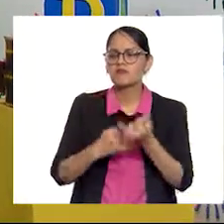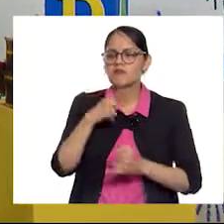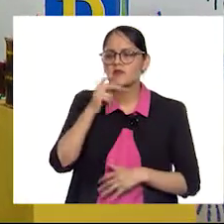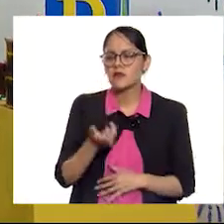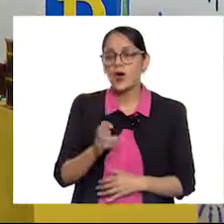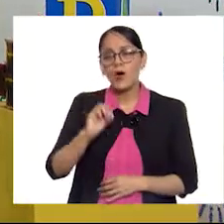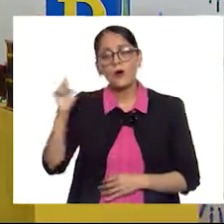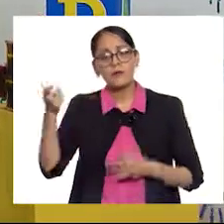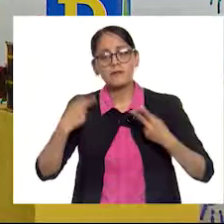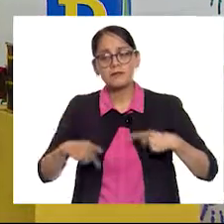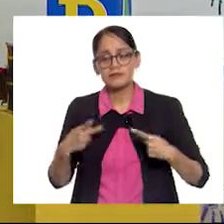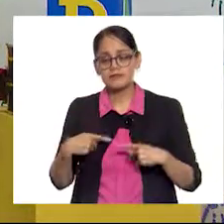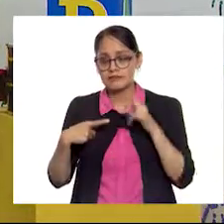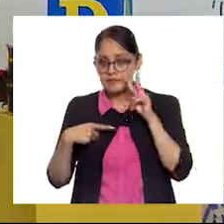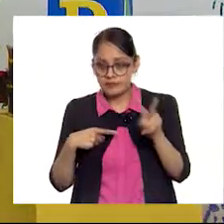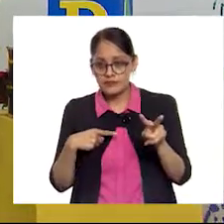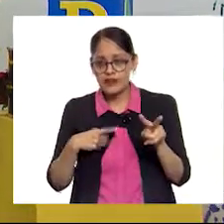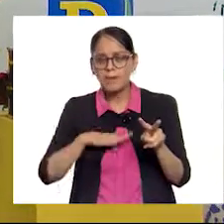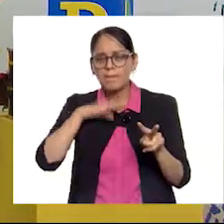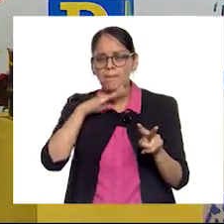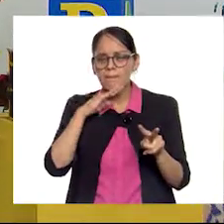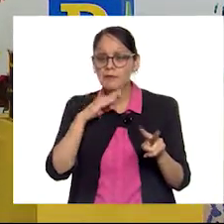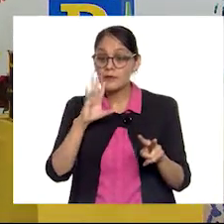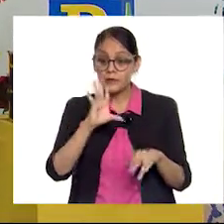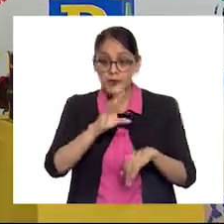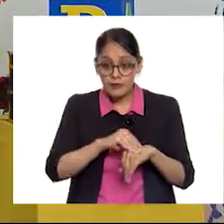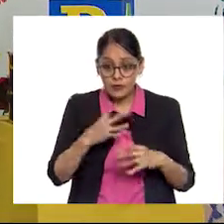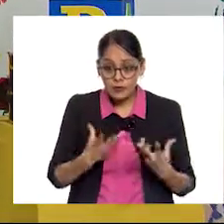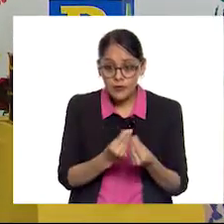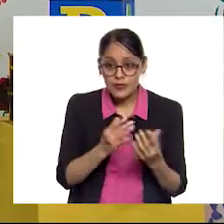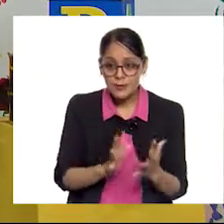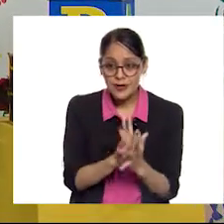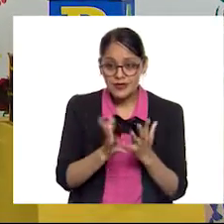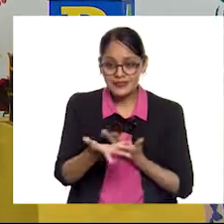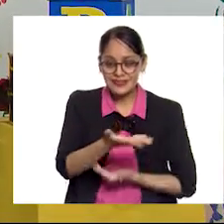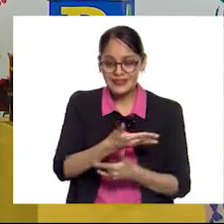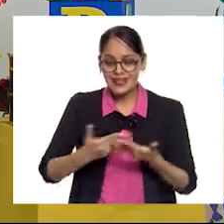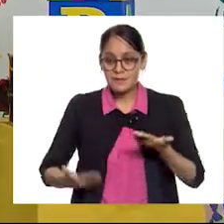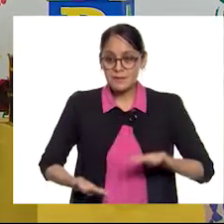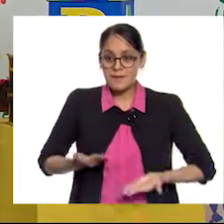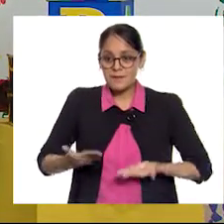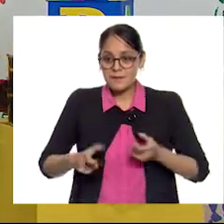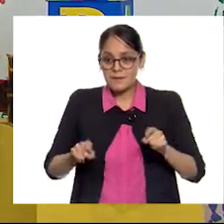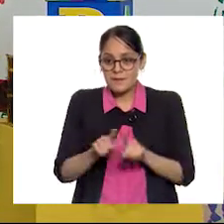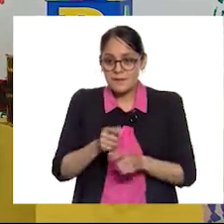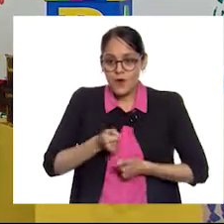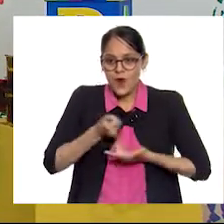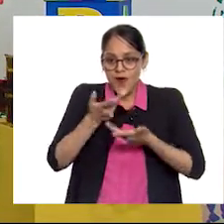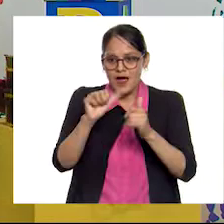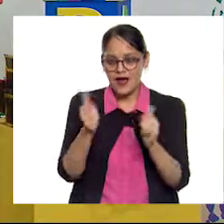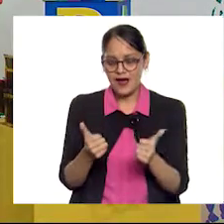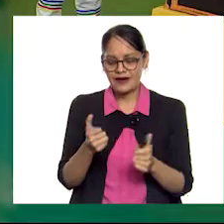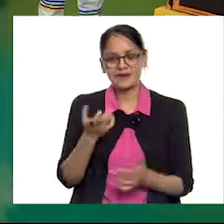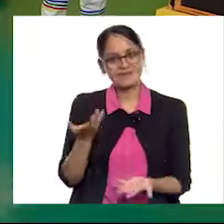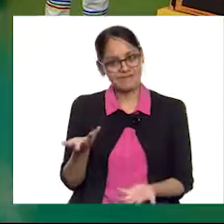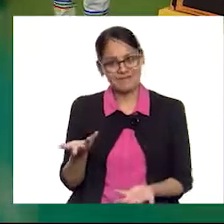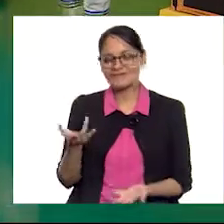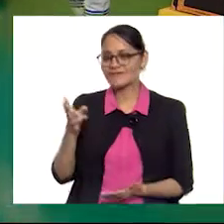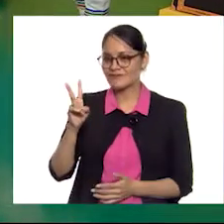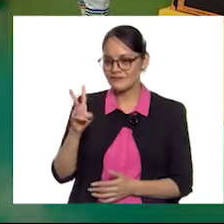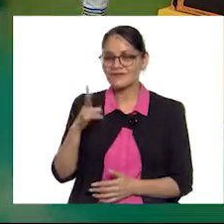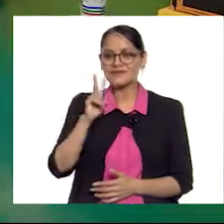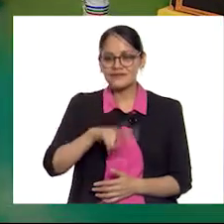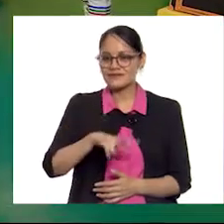a alguien de los que iban pasando se les pudo ocurrir, oigan, ¿me permiten participar con ustedes? Sí, eso está padrísimo. A lo